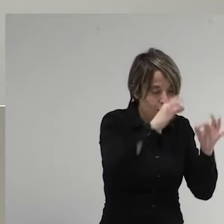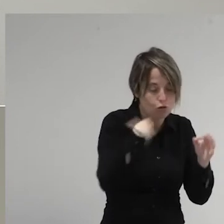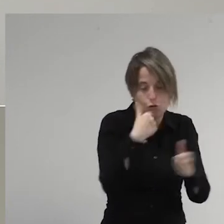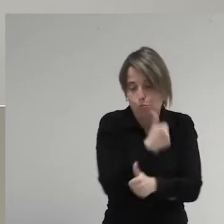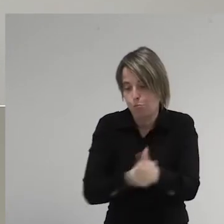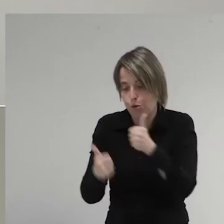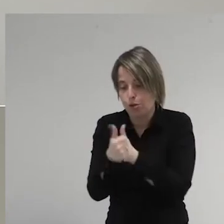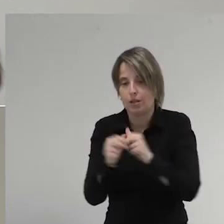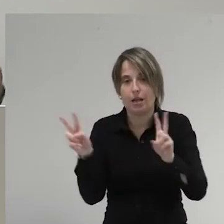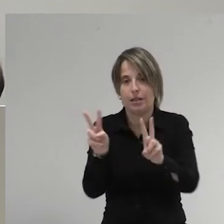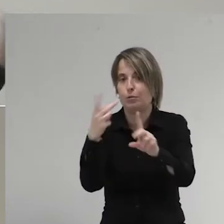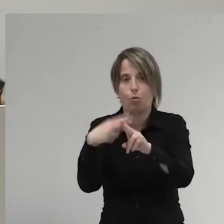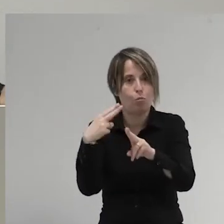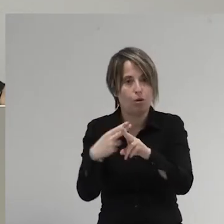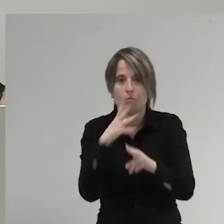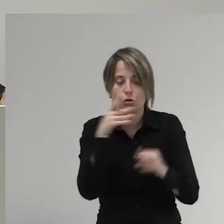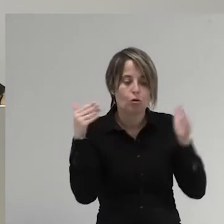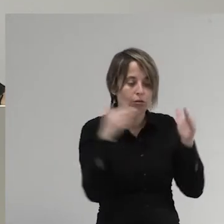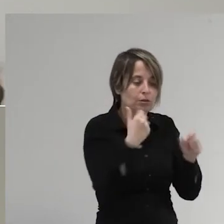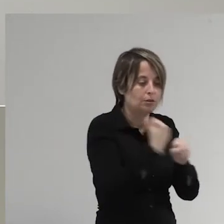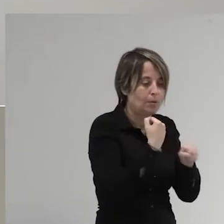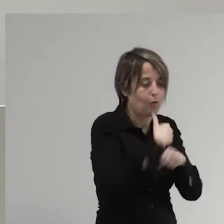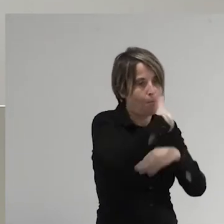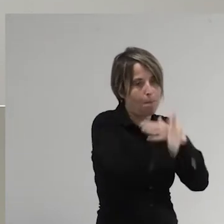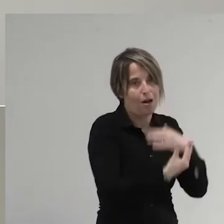el activismo político porque estoy priorizando el pan encima de la mesa.